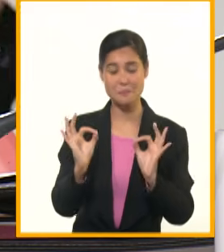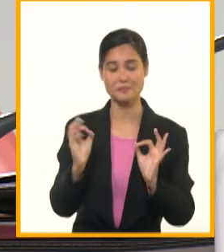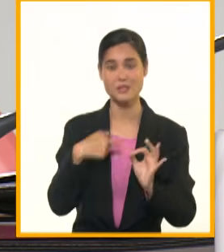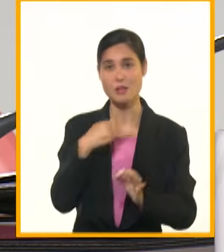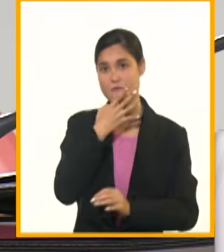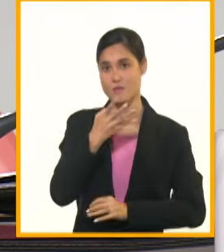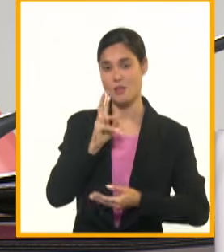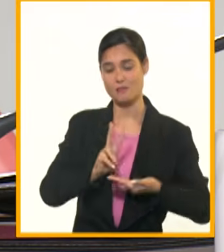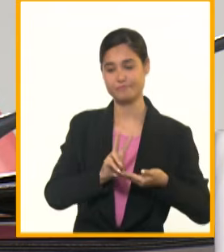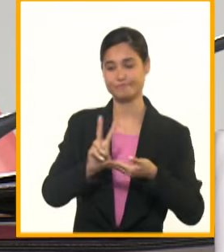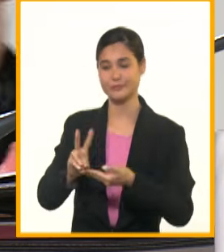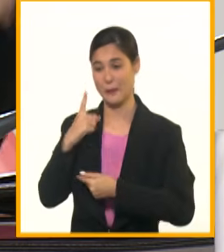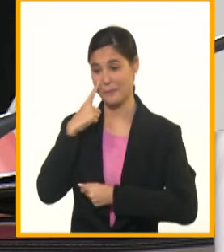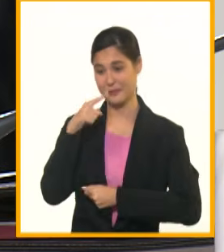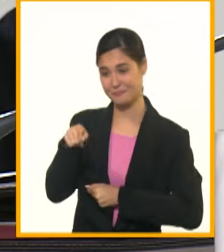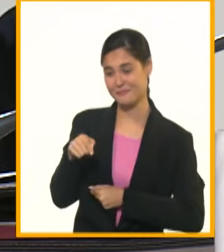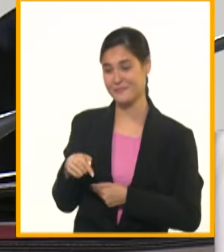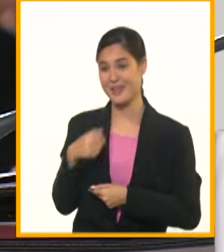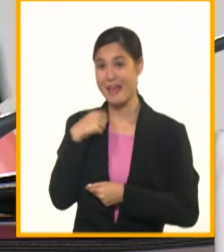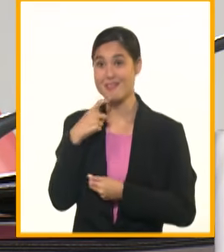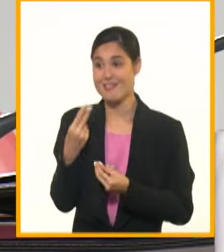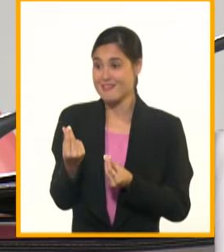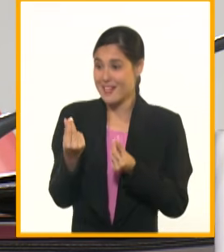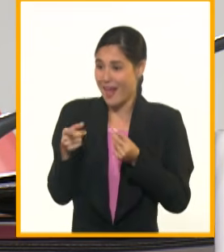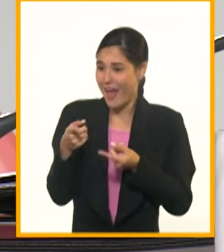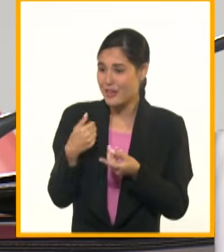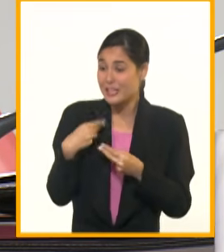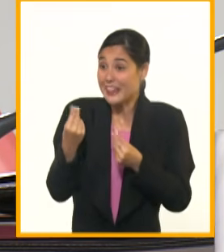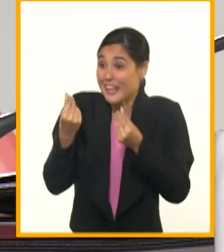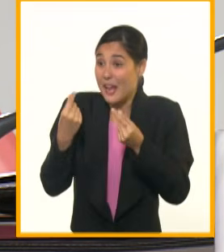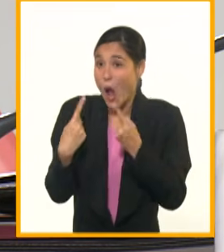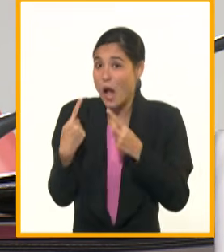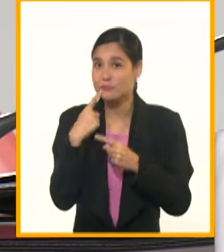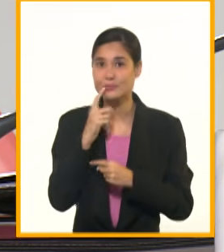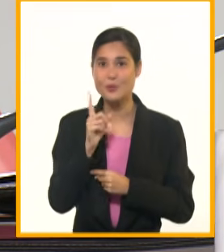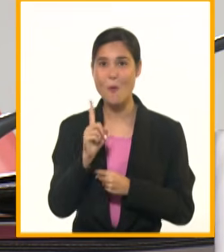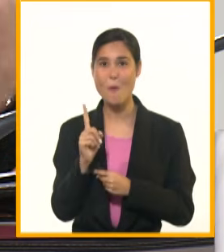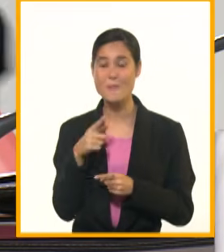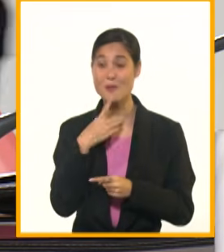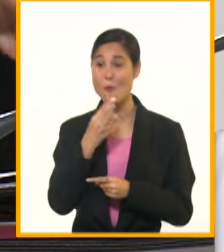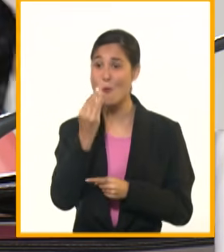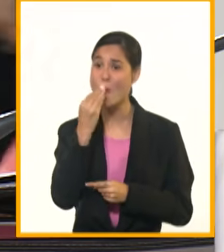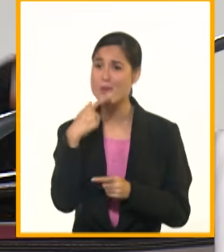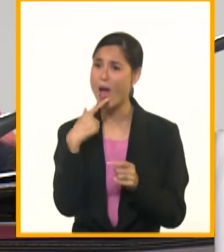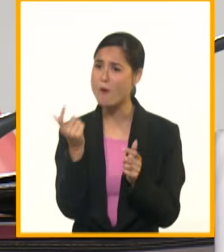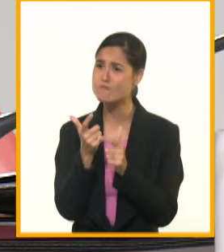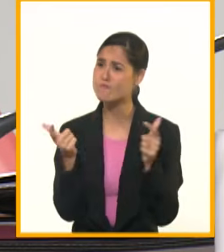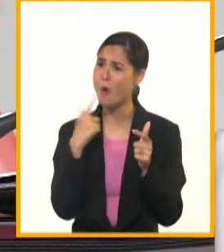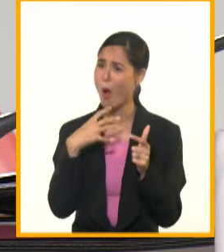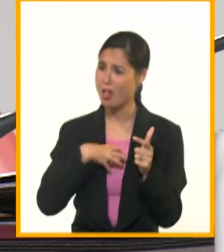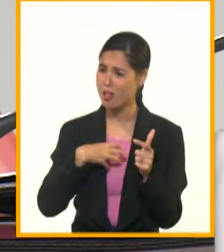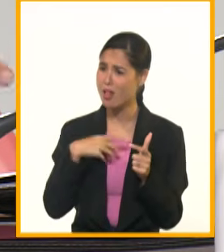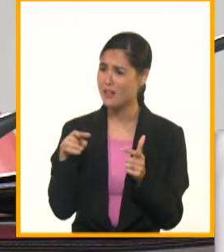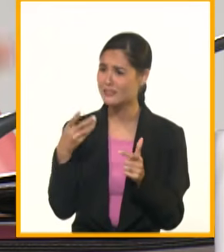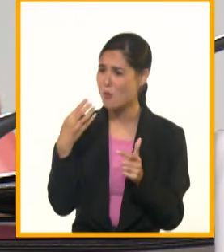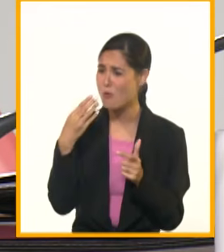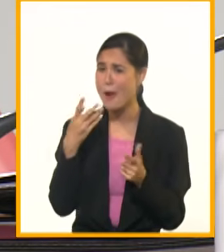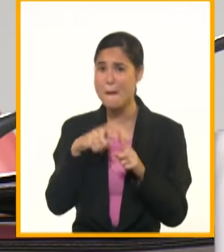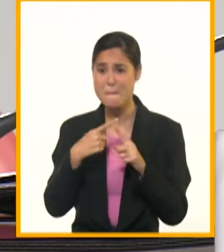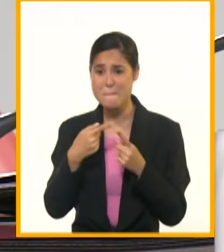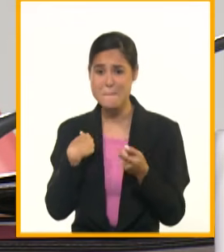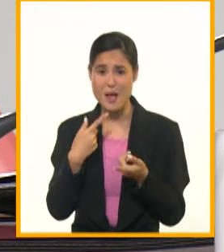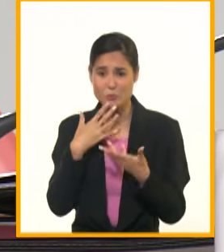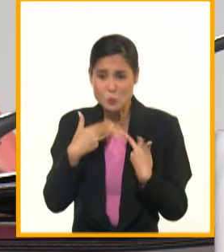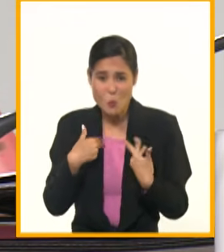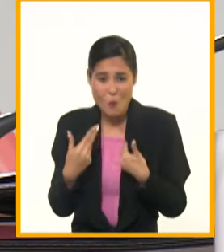que tienen de dinero, sino por lo que producen en alimentos para el país. Intercambiaba con ellos el conocimiento de qué hacer